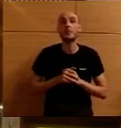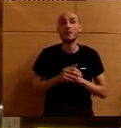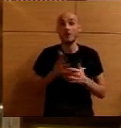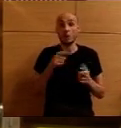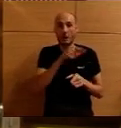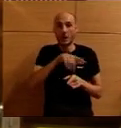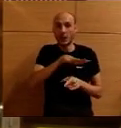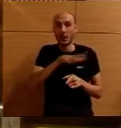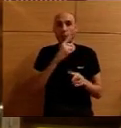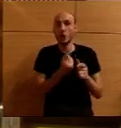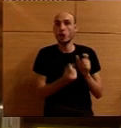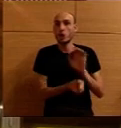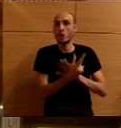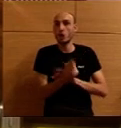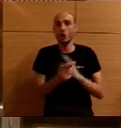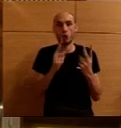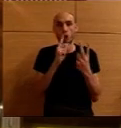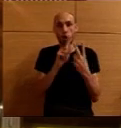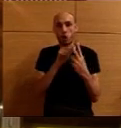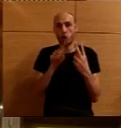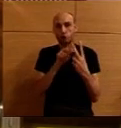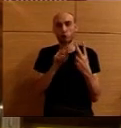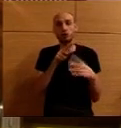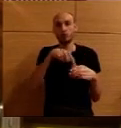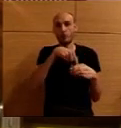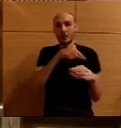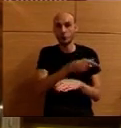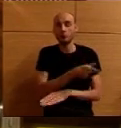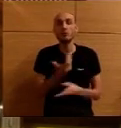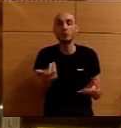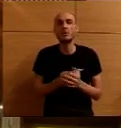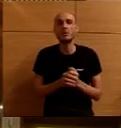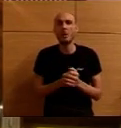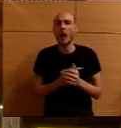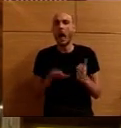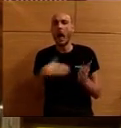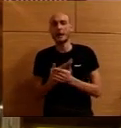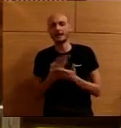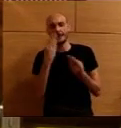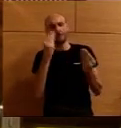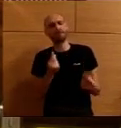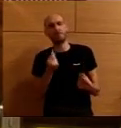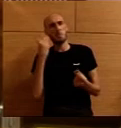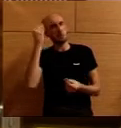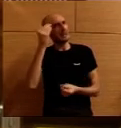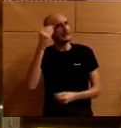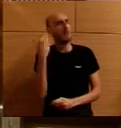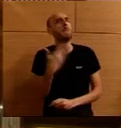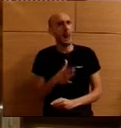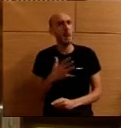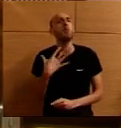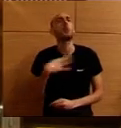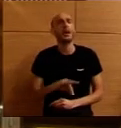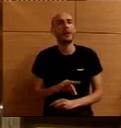treball. Miren usted, podrían más incluso pensar mal. Podríem pensar que el que se